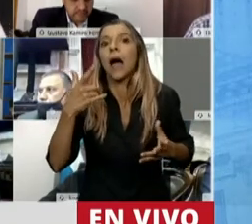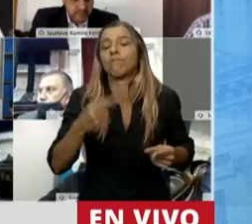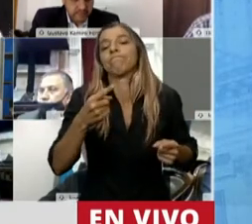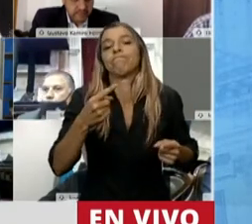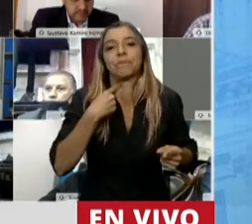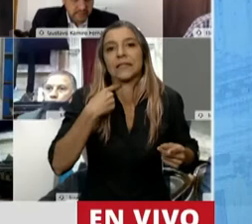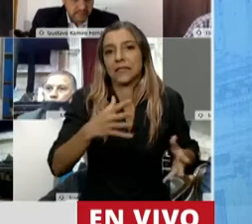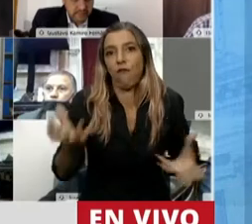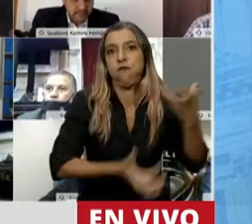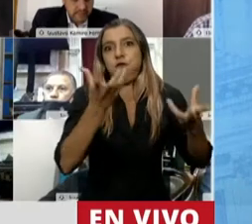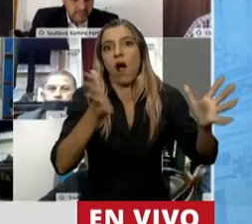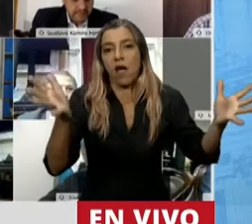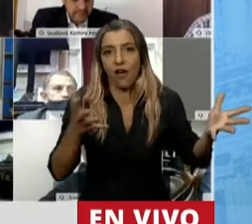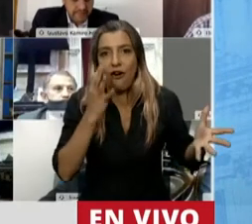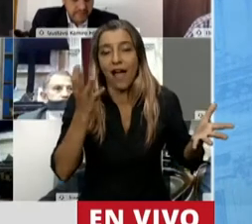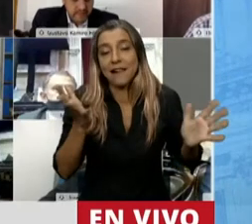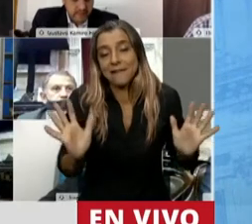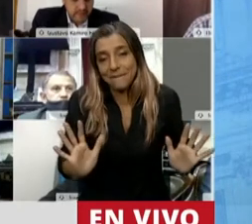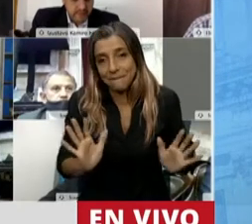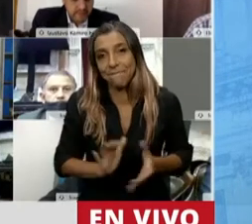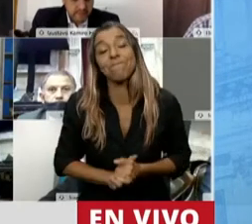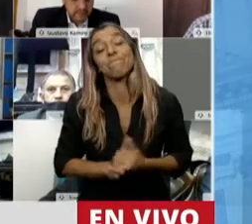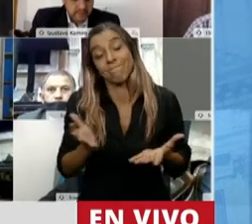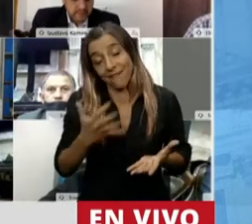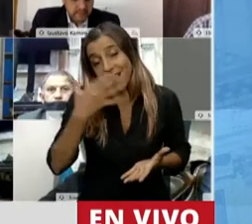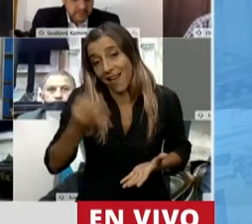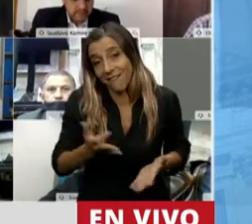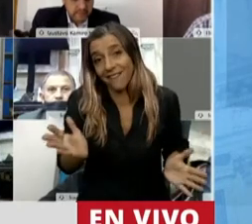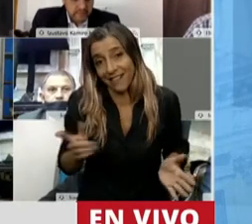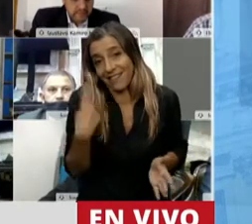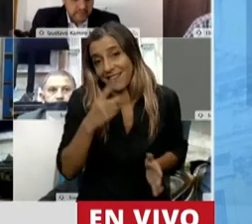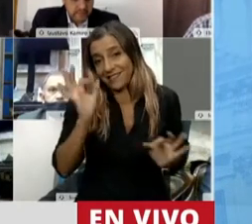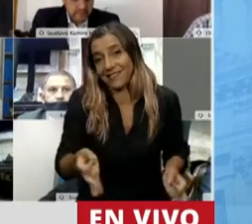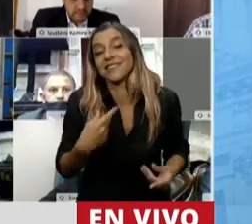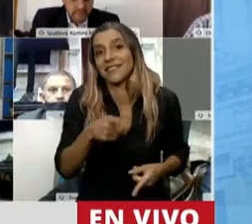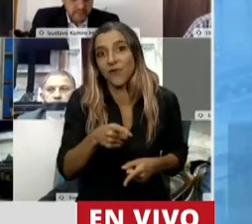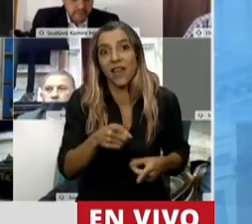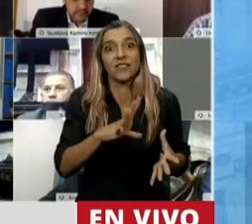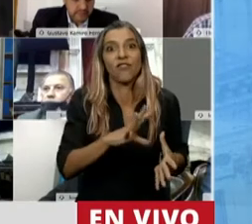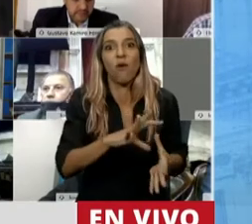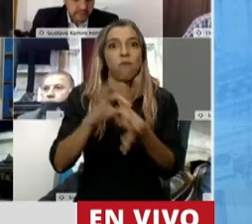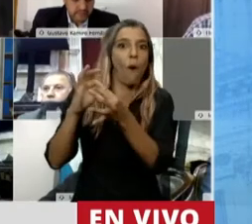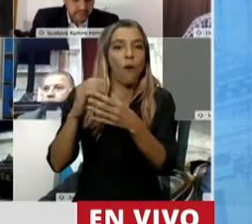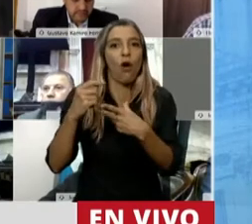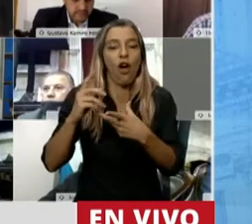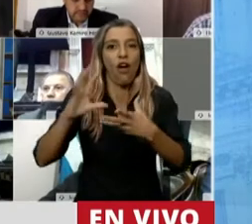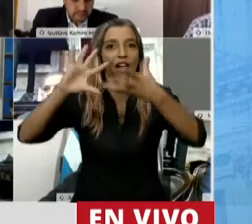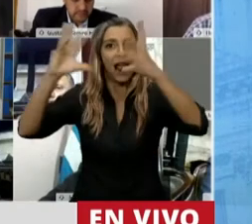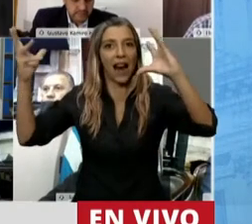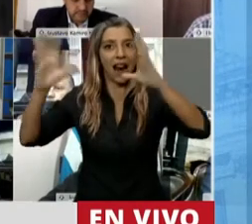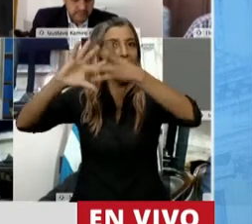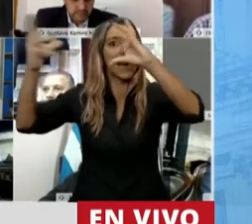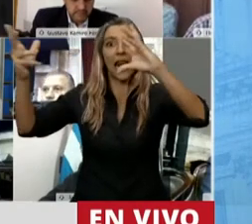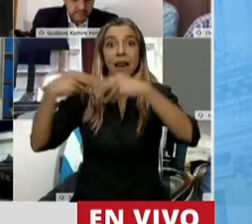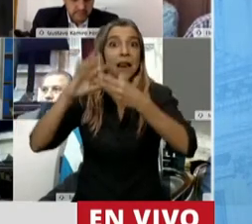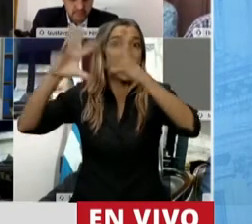Esta práctica existe y se extiende peligrosamente conjugada con la crisis climática, conjugada con la situación de